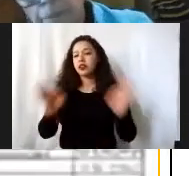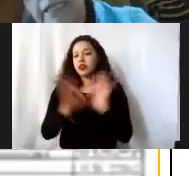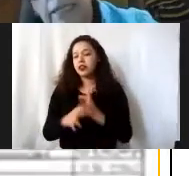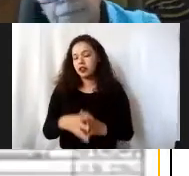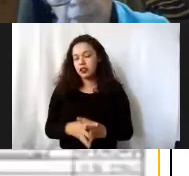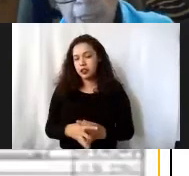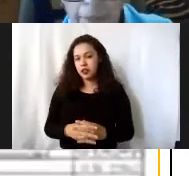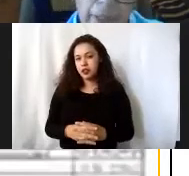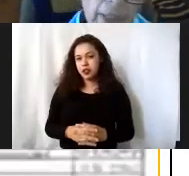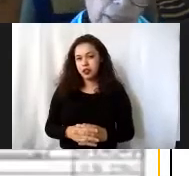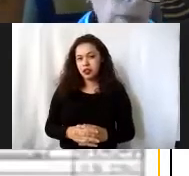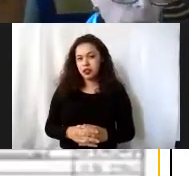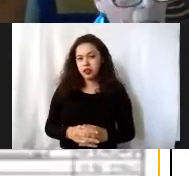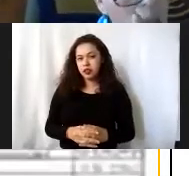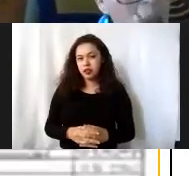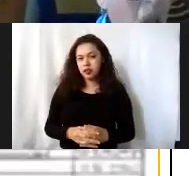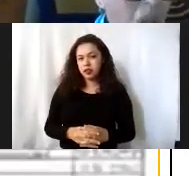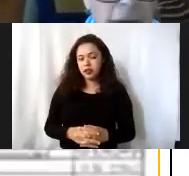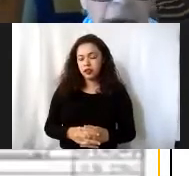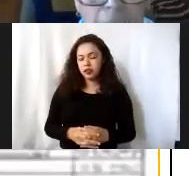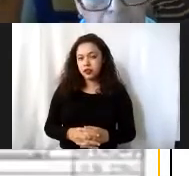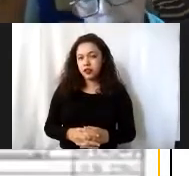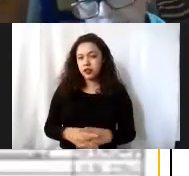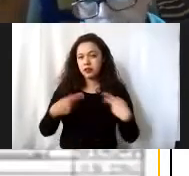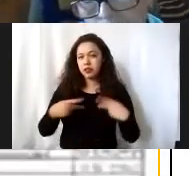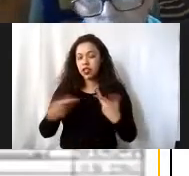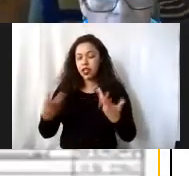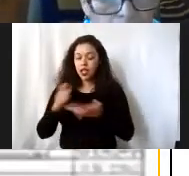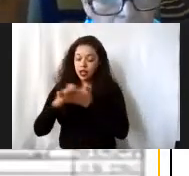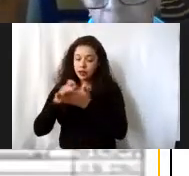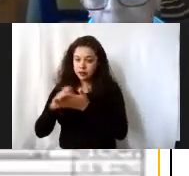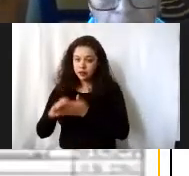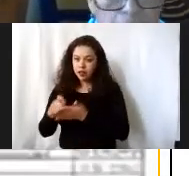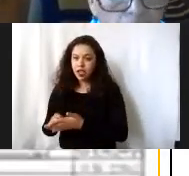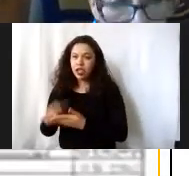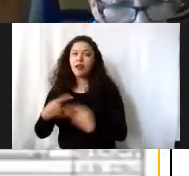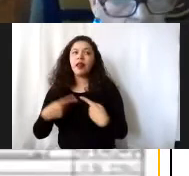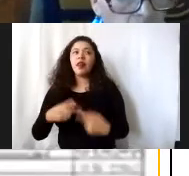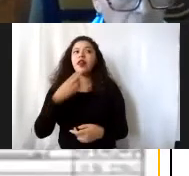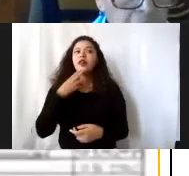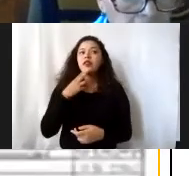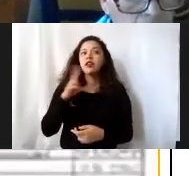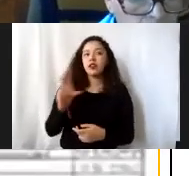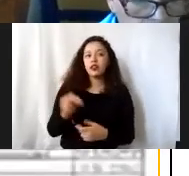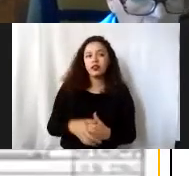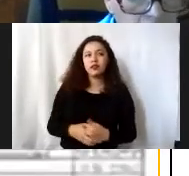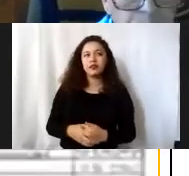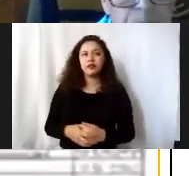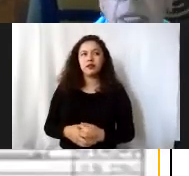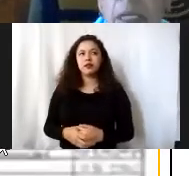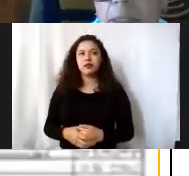que aplica que para el que lo va, que para el usuario, porque generalmente no es quien lo